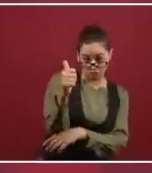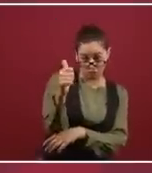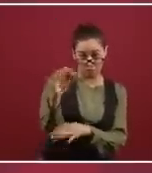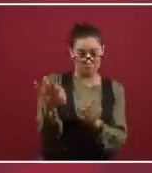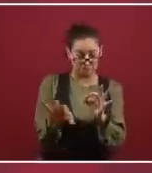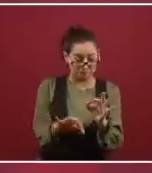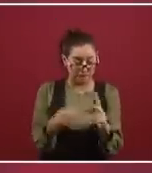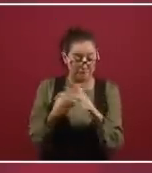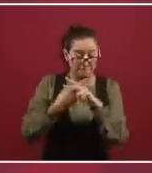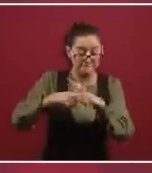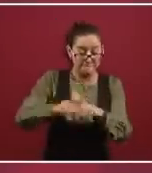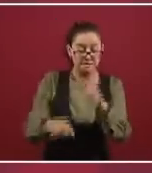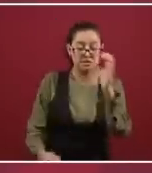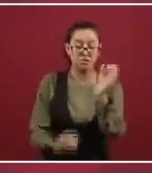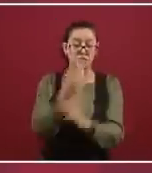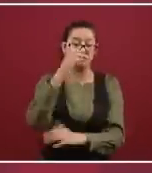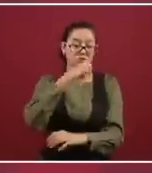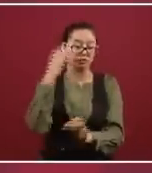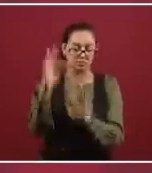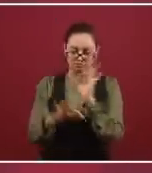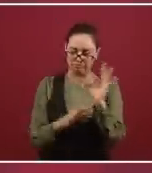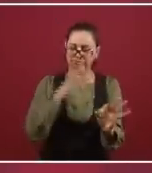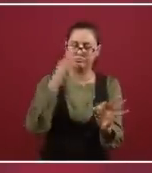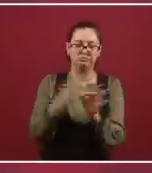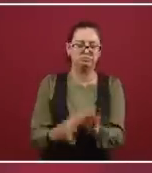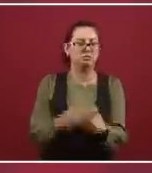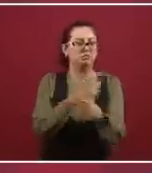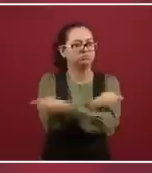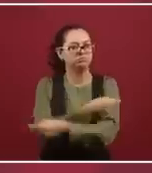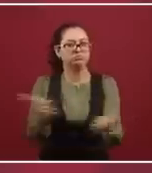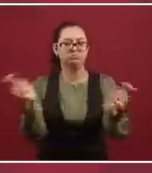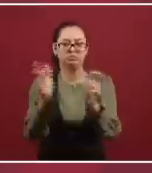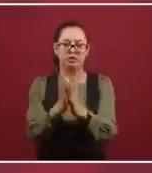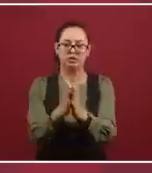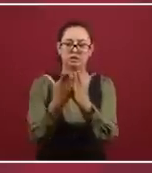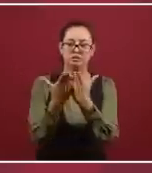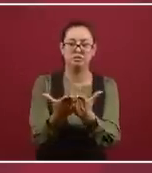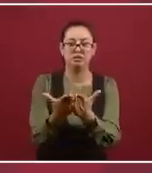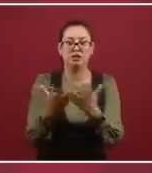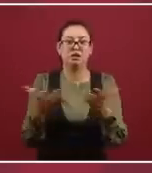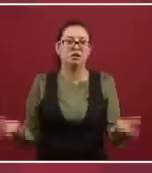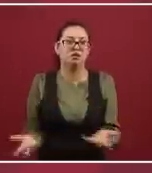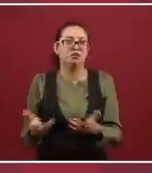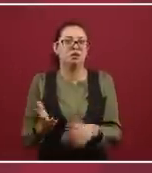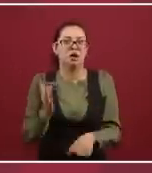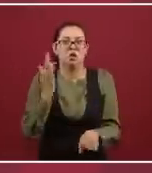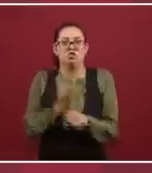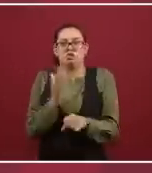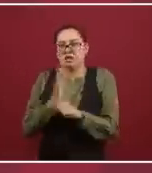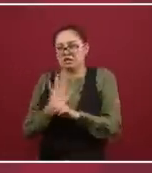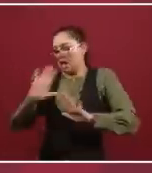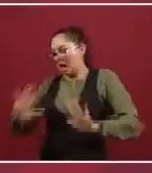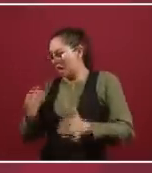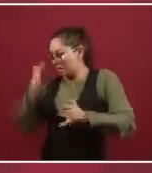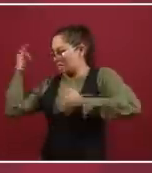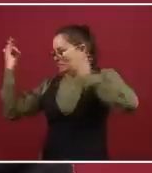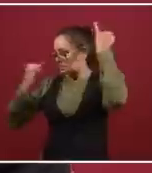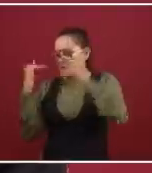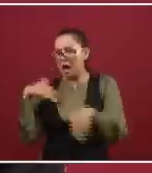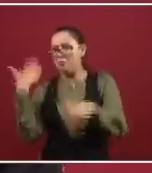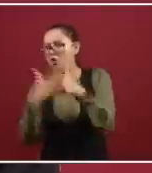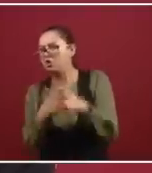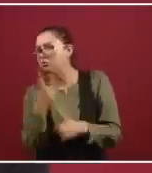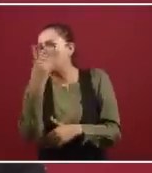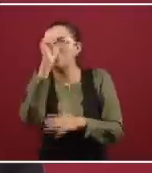cuando inicie el nuevo ciclo escolar. Ahora, si ya estamos pensando de que no van a haber libros dentro de